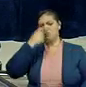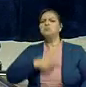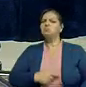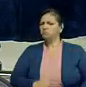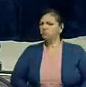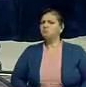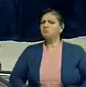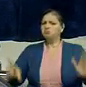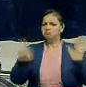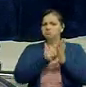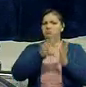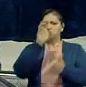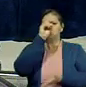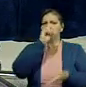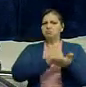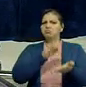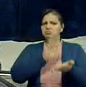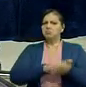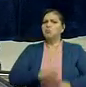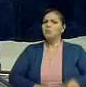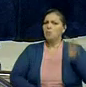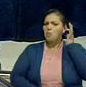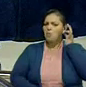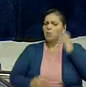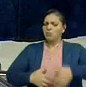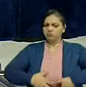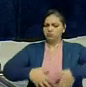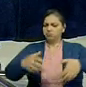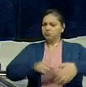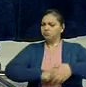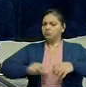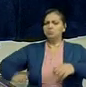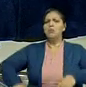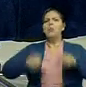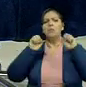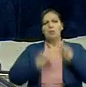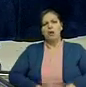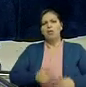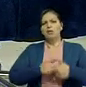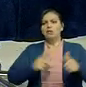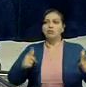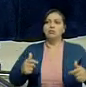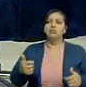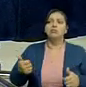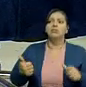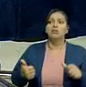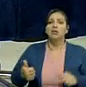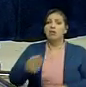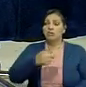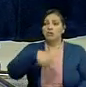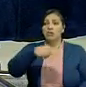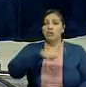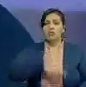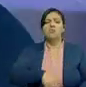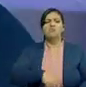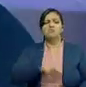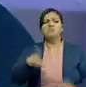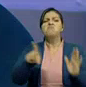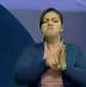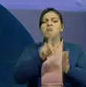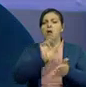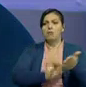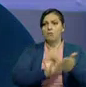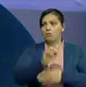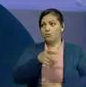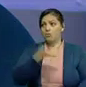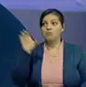se estarían condenando o ellos no, porque no son ellos los que se lo practican? Bueno, lo que pasa es que, digamos, el aborto en sí mismo, pues para nosotros es